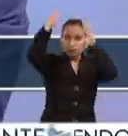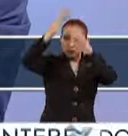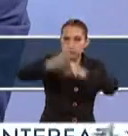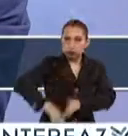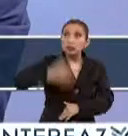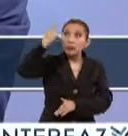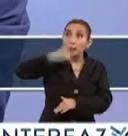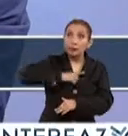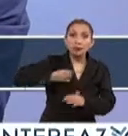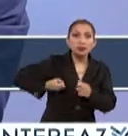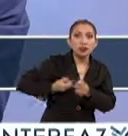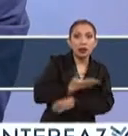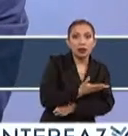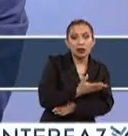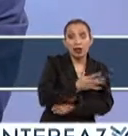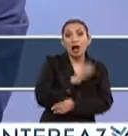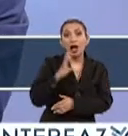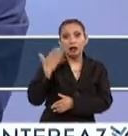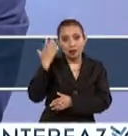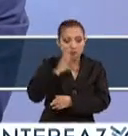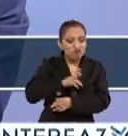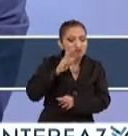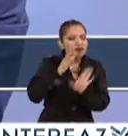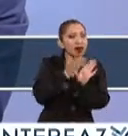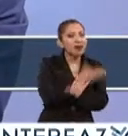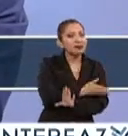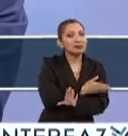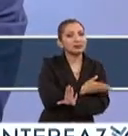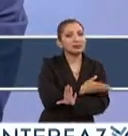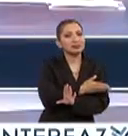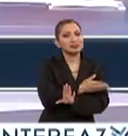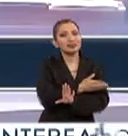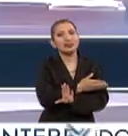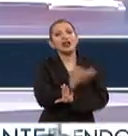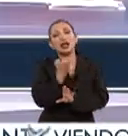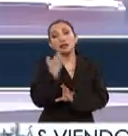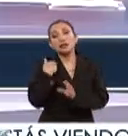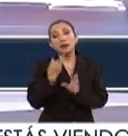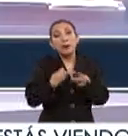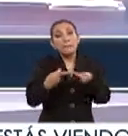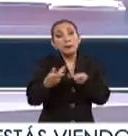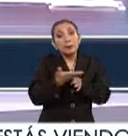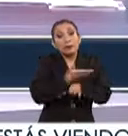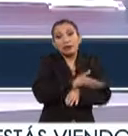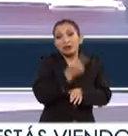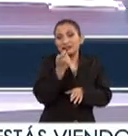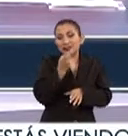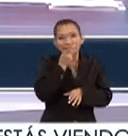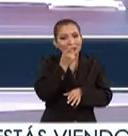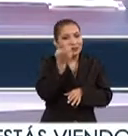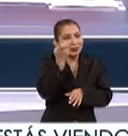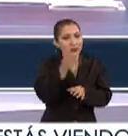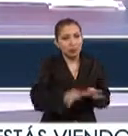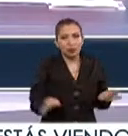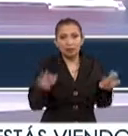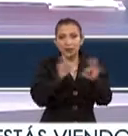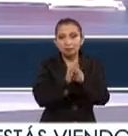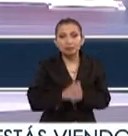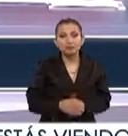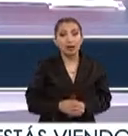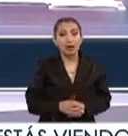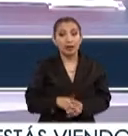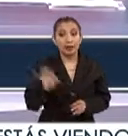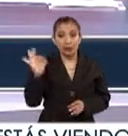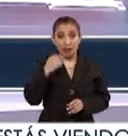sabía que tenía que salir, había llevado a cabo estos simulacros. Entonces todo eso pues, es la prevención, es lo que te comenté, es lo que les comentaba. Si